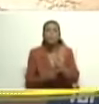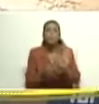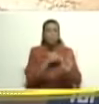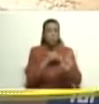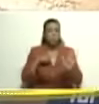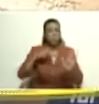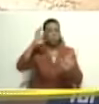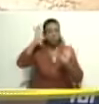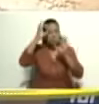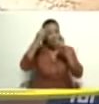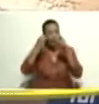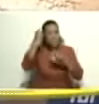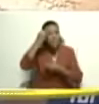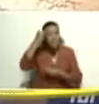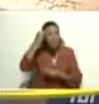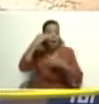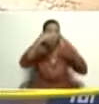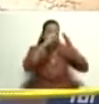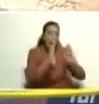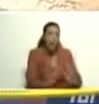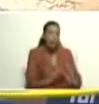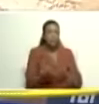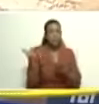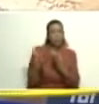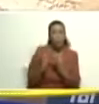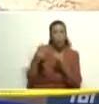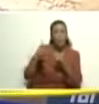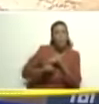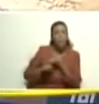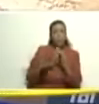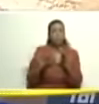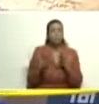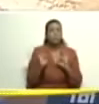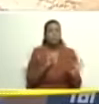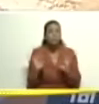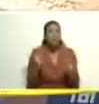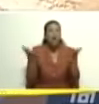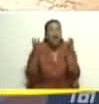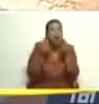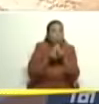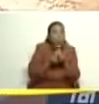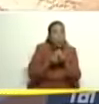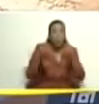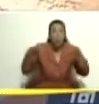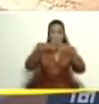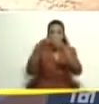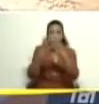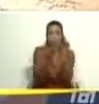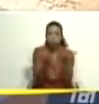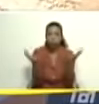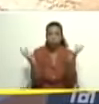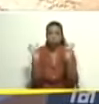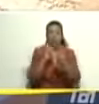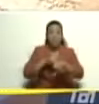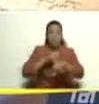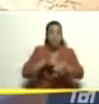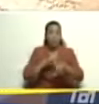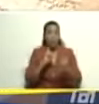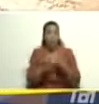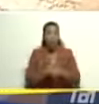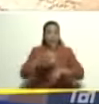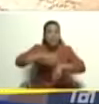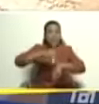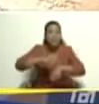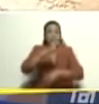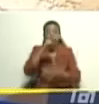nosotros reflexionábamos mucho en la casa y con los equipos, nos daba tiempo de reunirnos con los equipos. Los tiempos cambiaron en